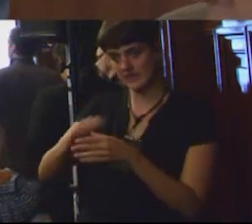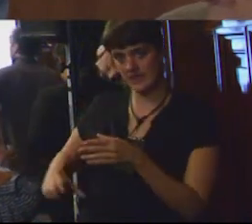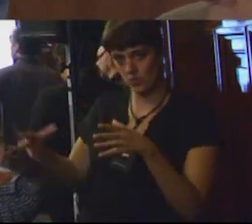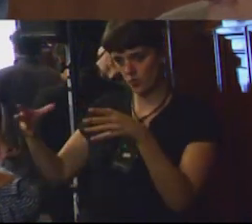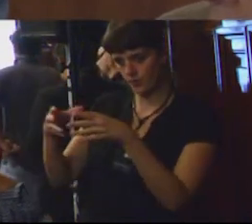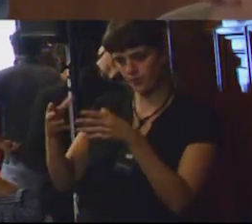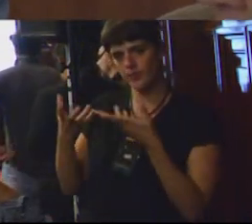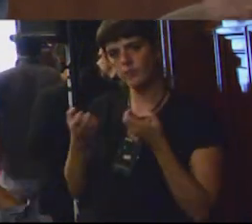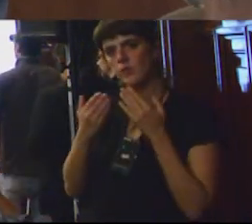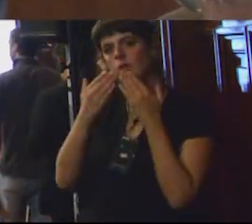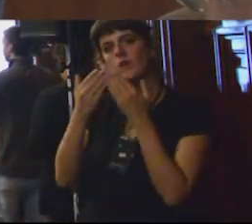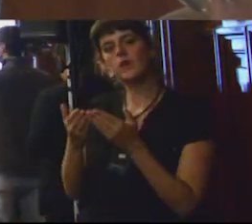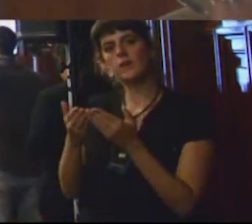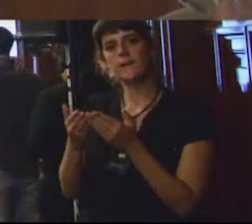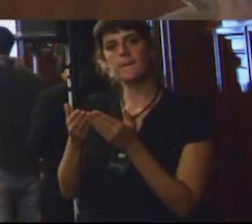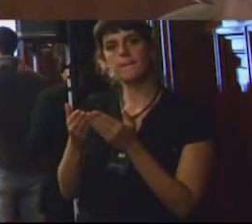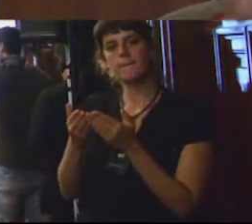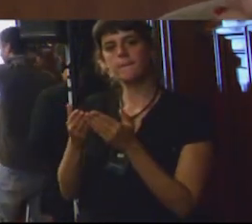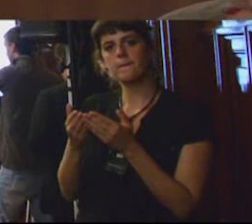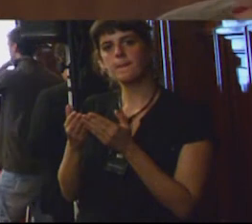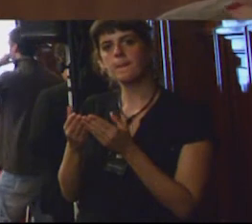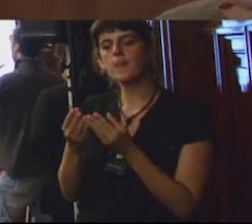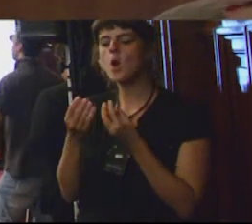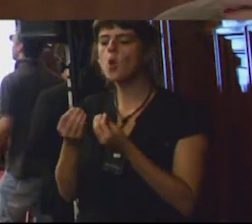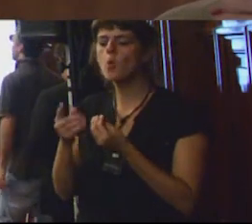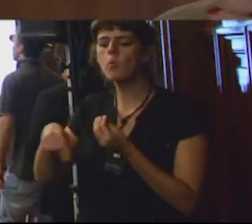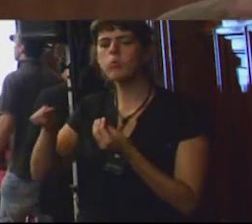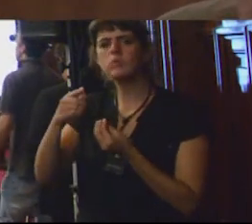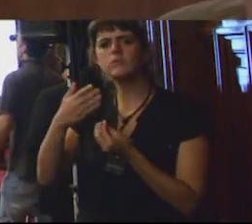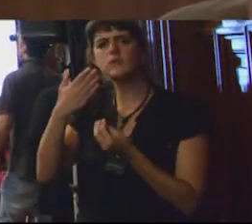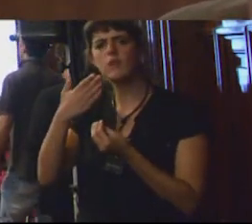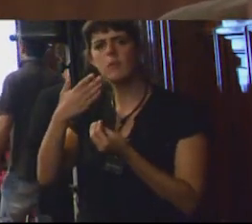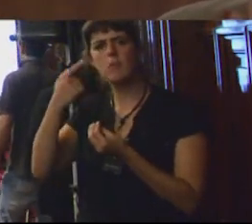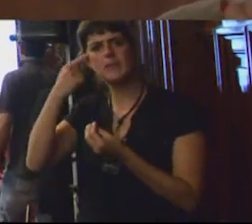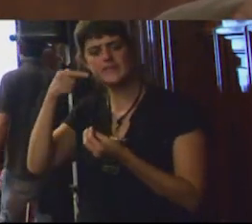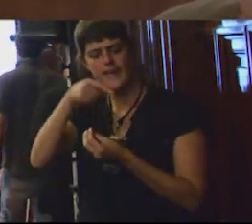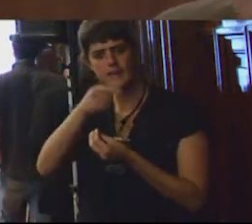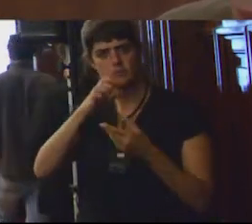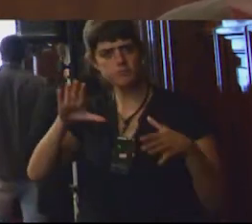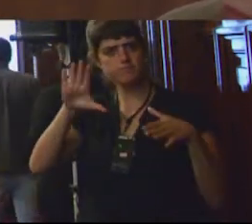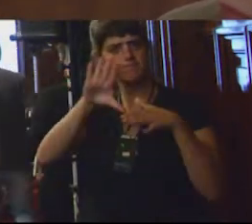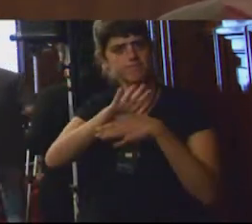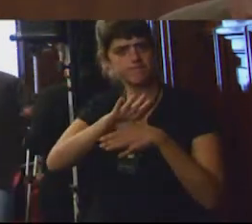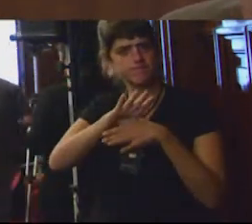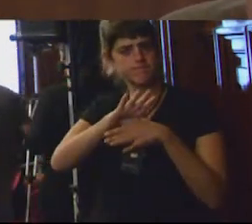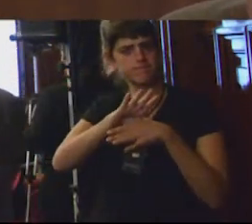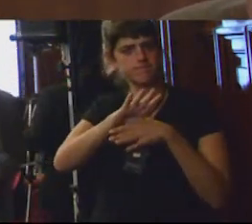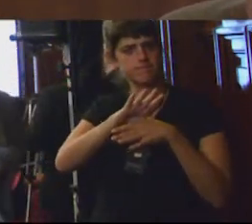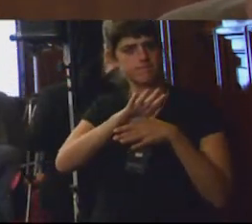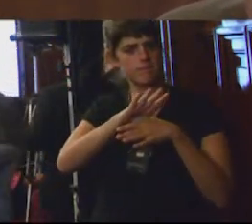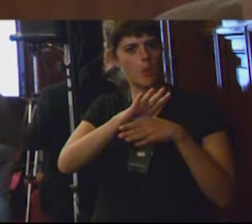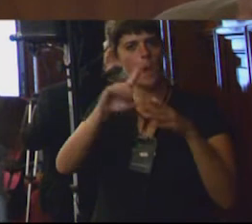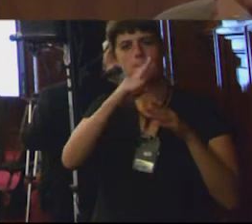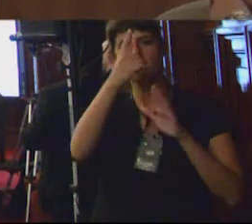si cómo entenderían si esto es compatible con los principios de